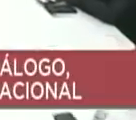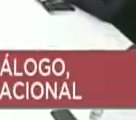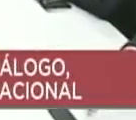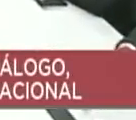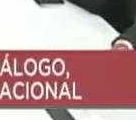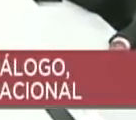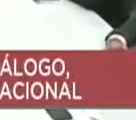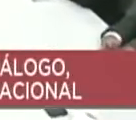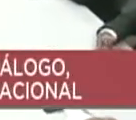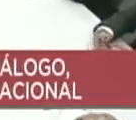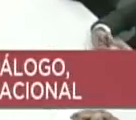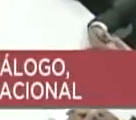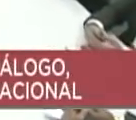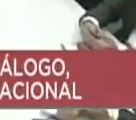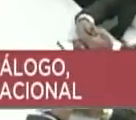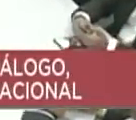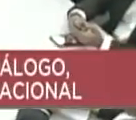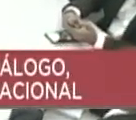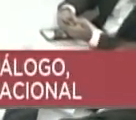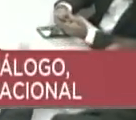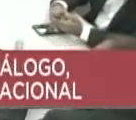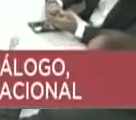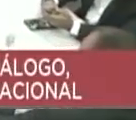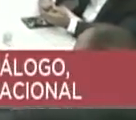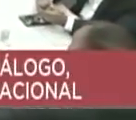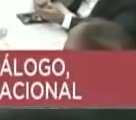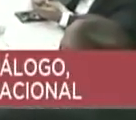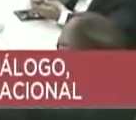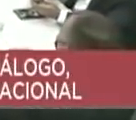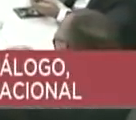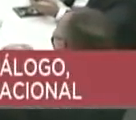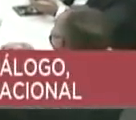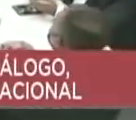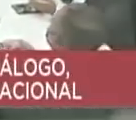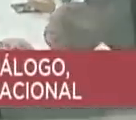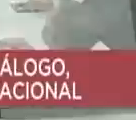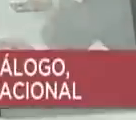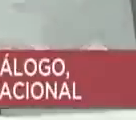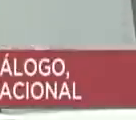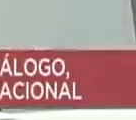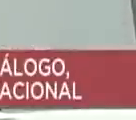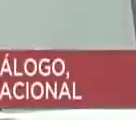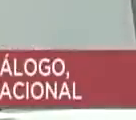bueno, con los brazos abiertos, con muy buena expectativa.